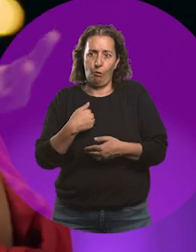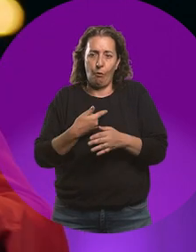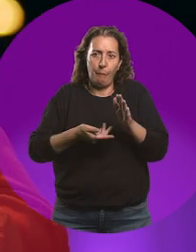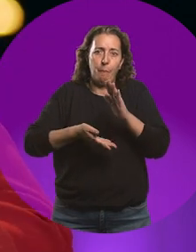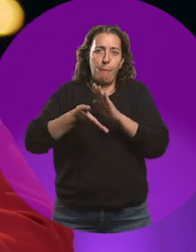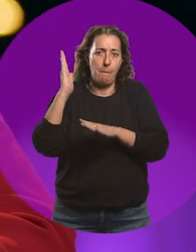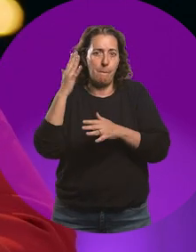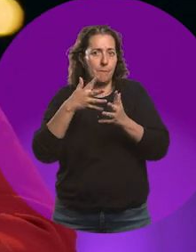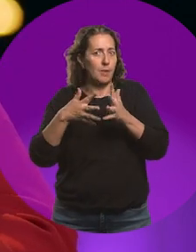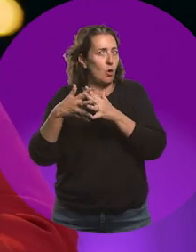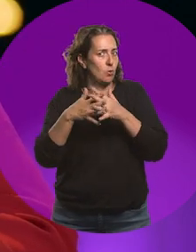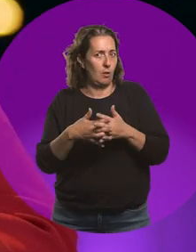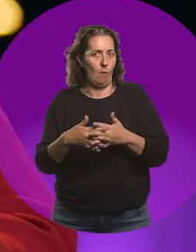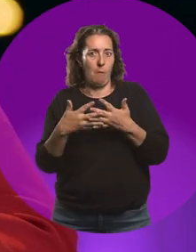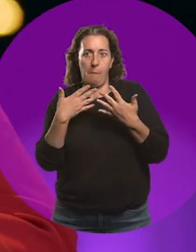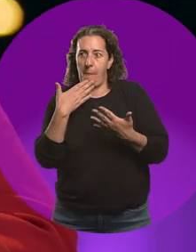acontecimiento, ¿no?